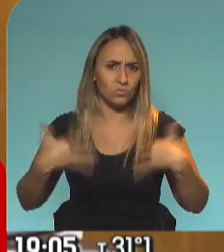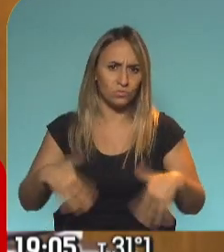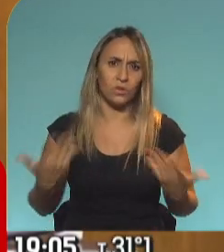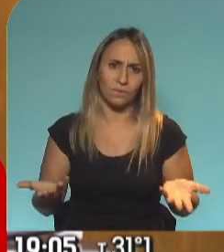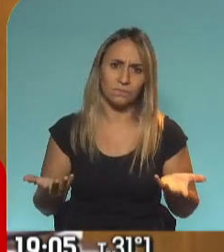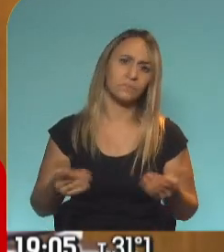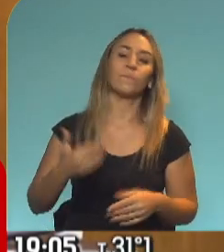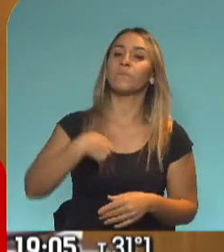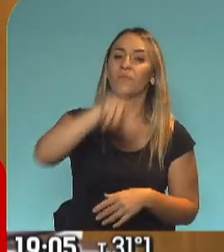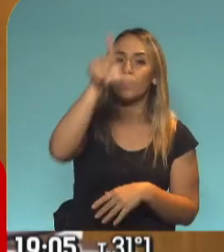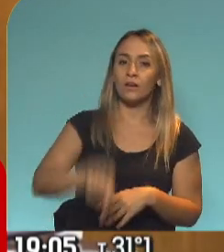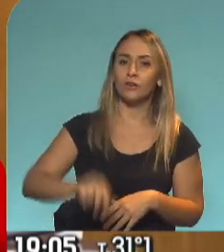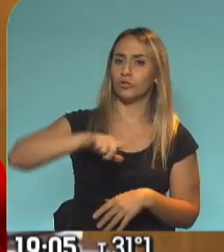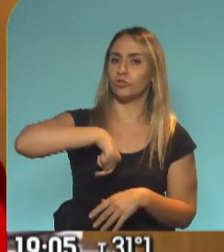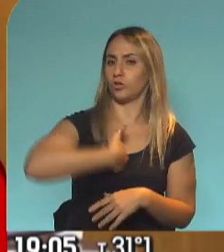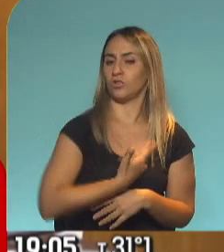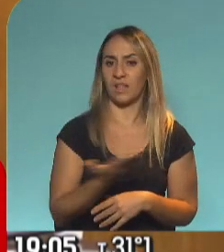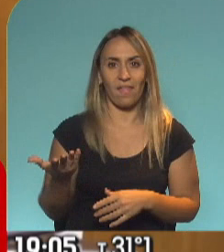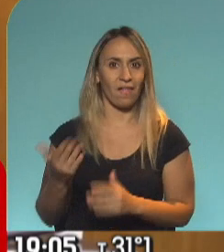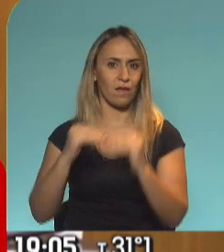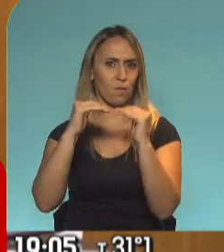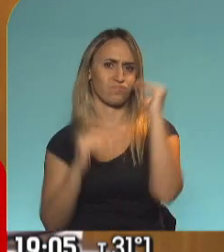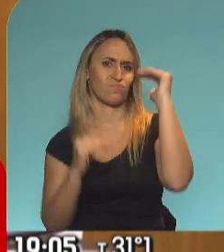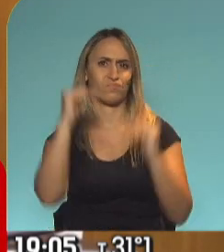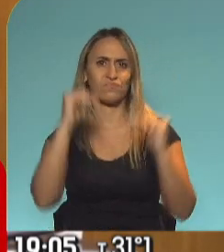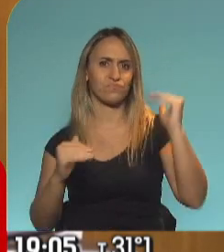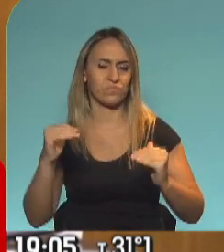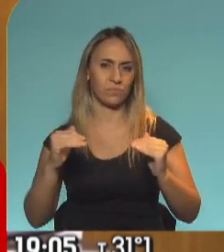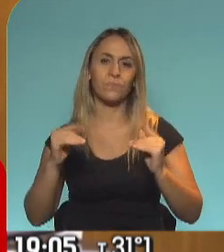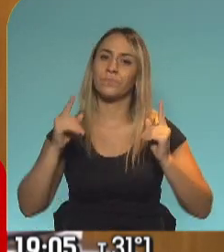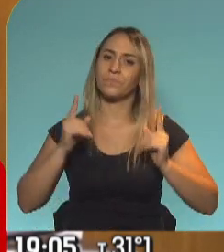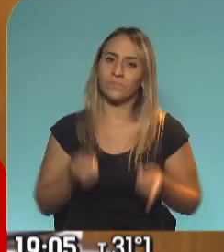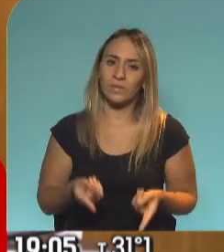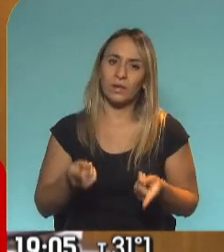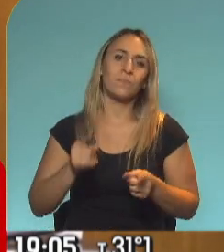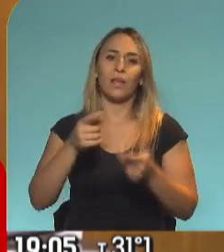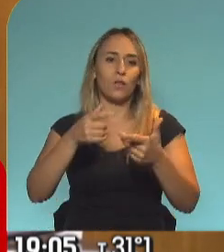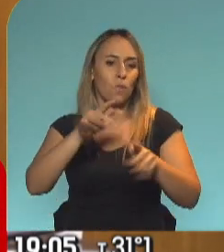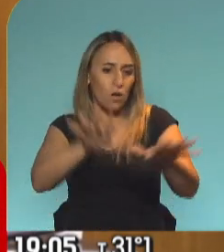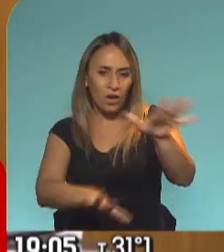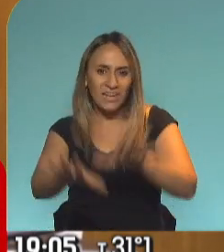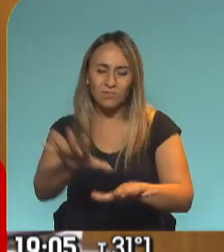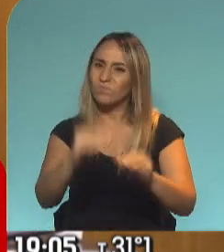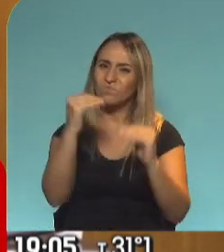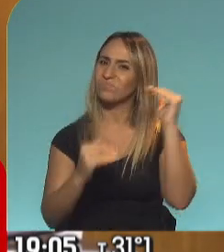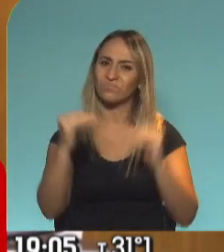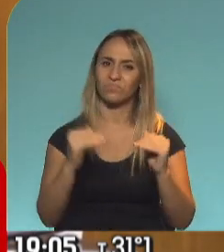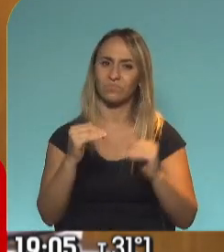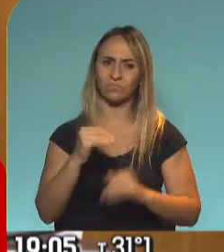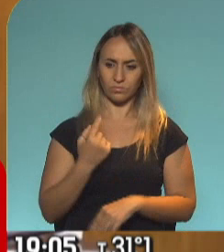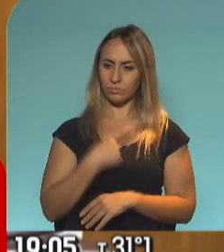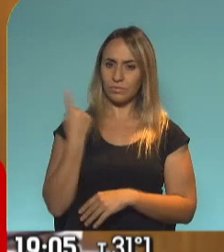geográfica, territorial y socialmente muy desigual. Y el deber nuestro, antes que nada,